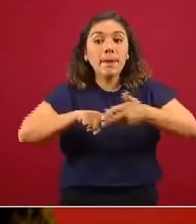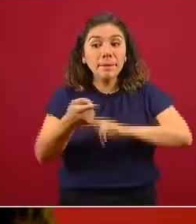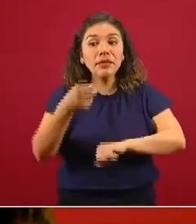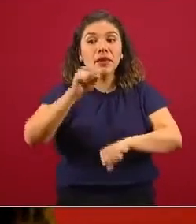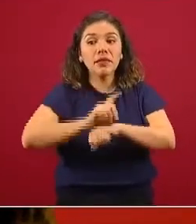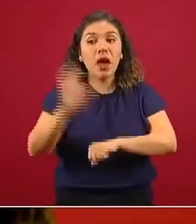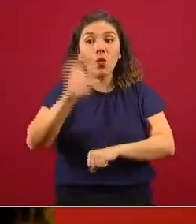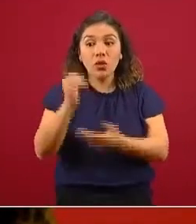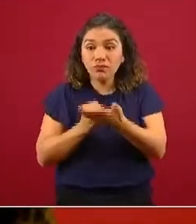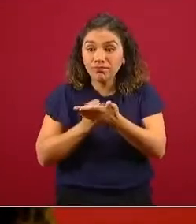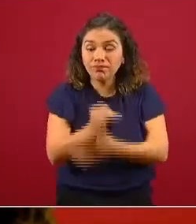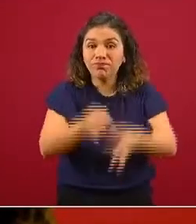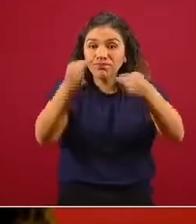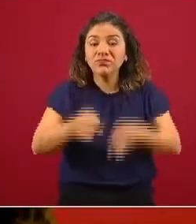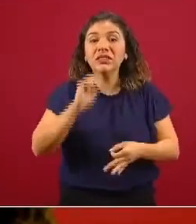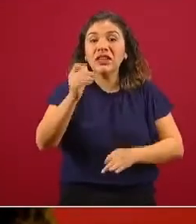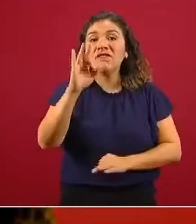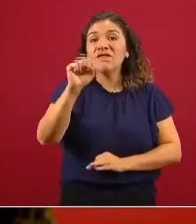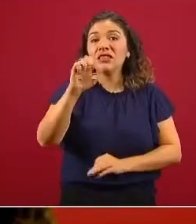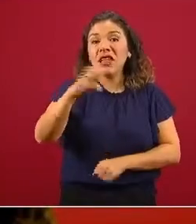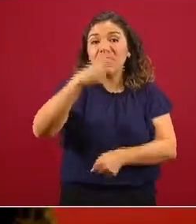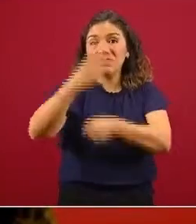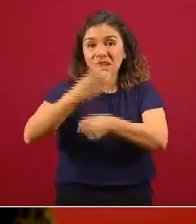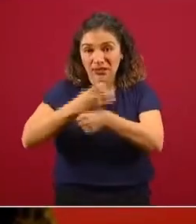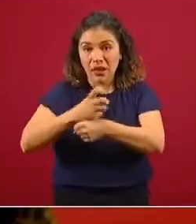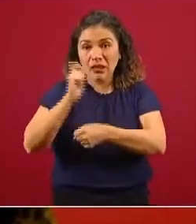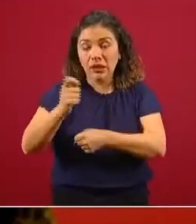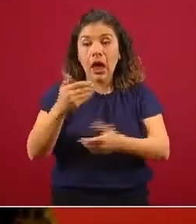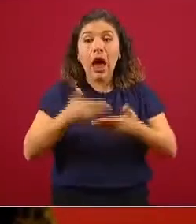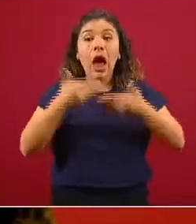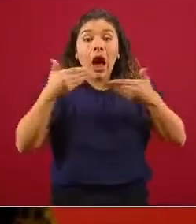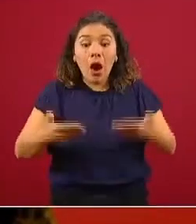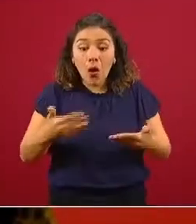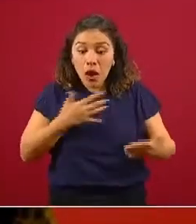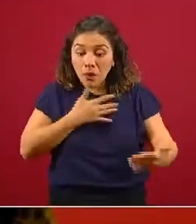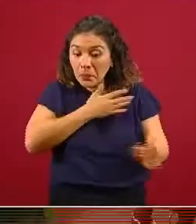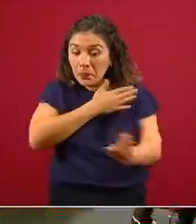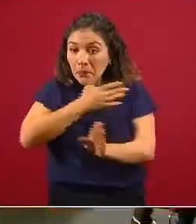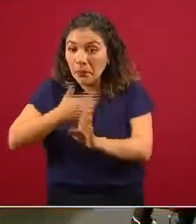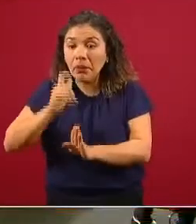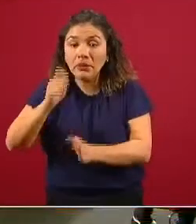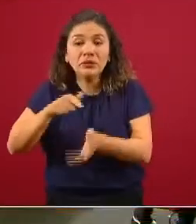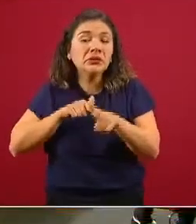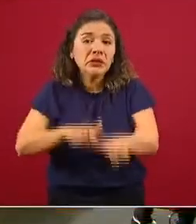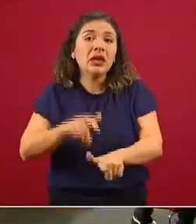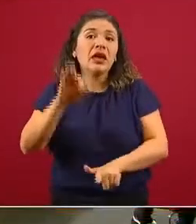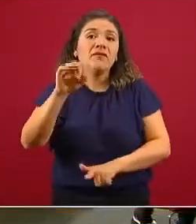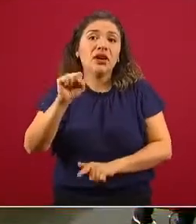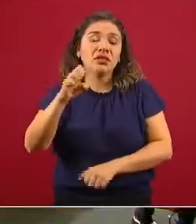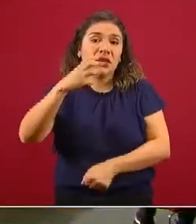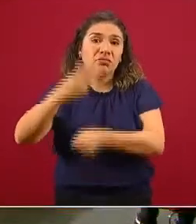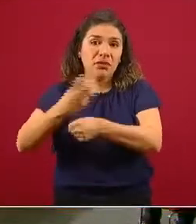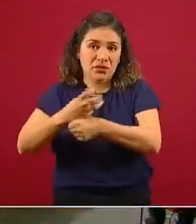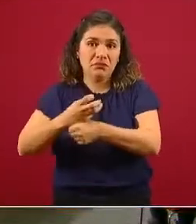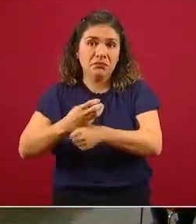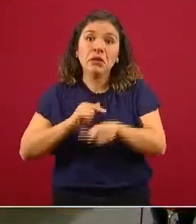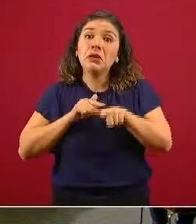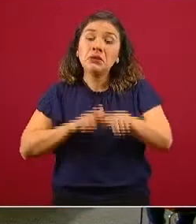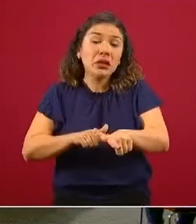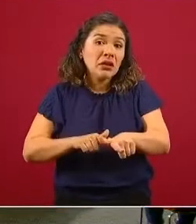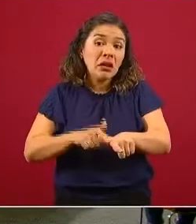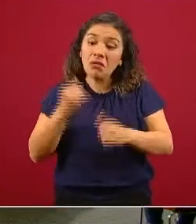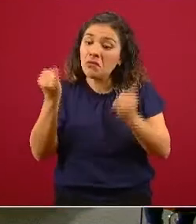dijo, cuando formalmente declaramos la fase 3, y hasta el momento estamos en fase 3. Y